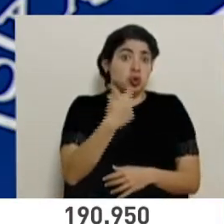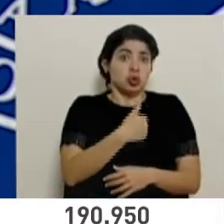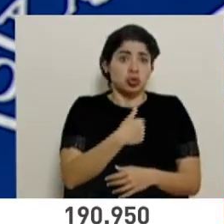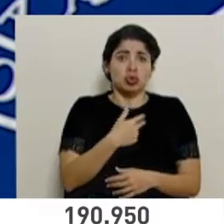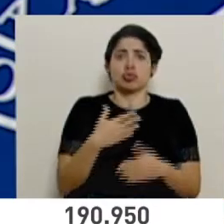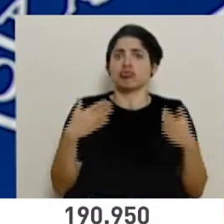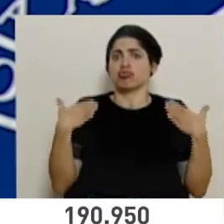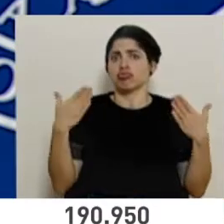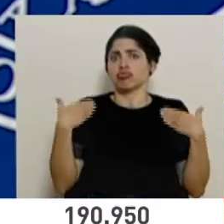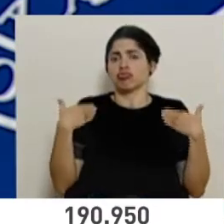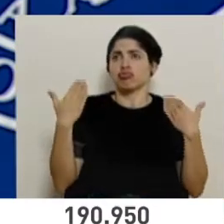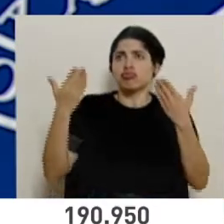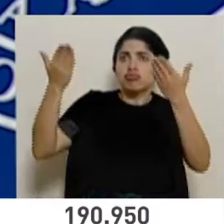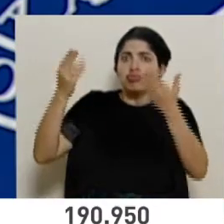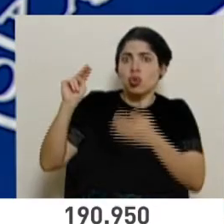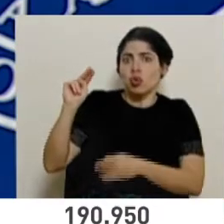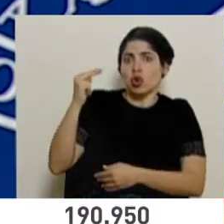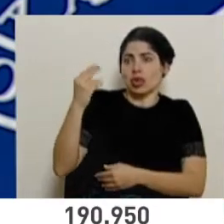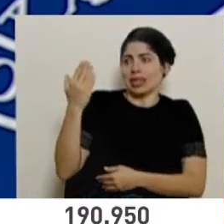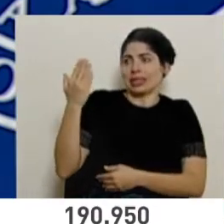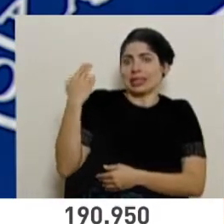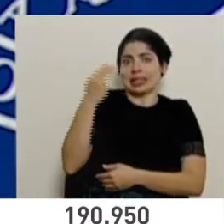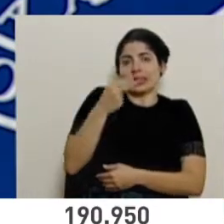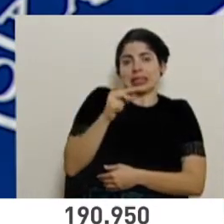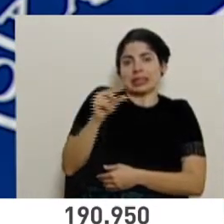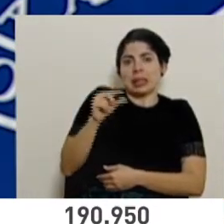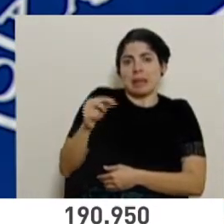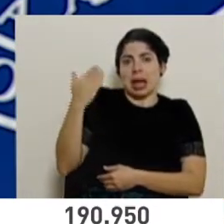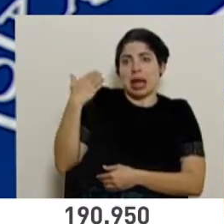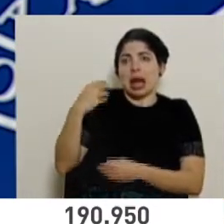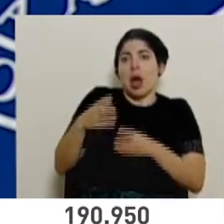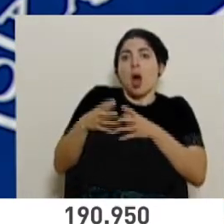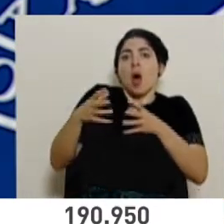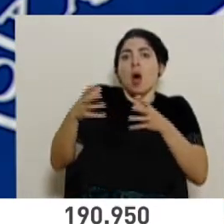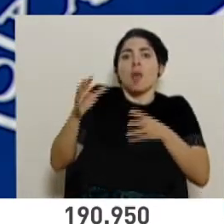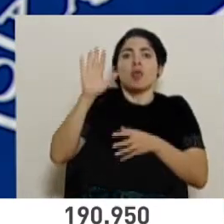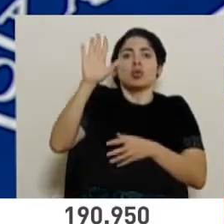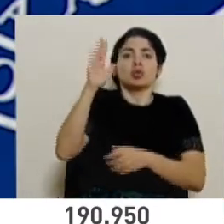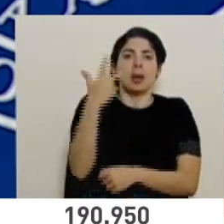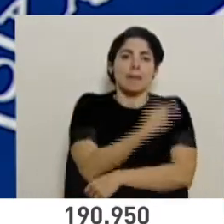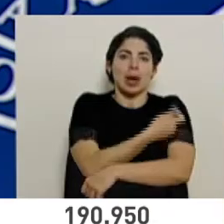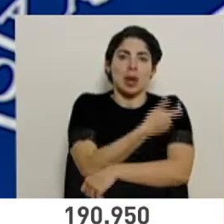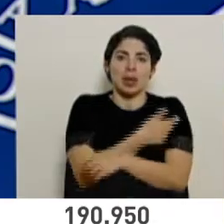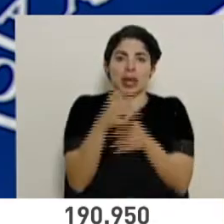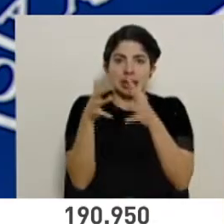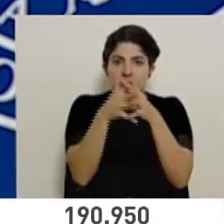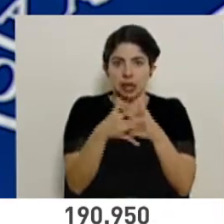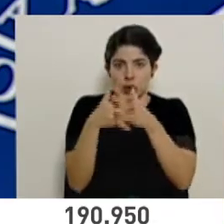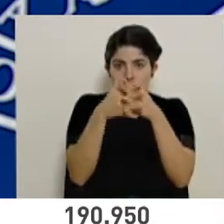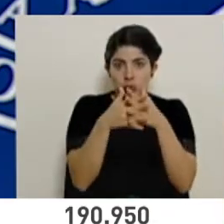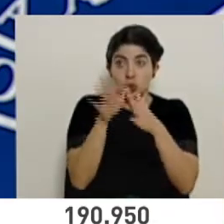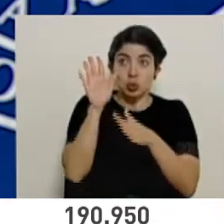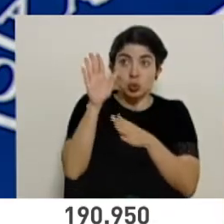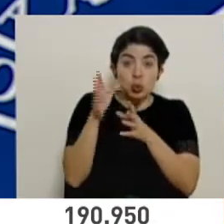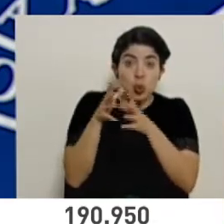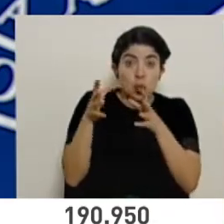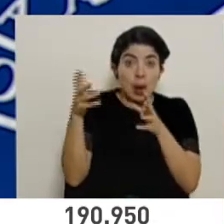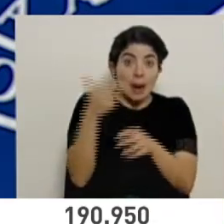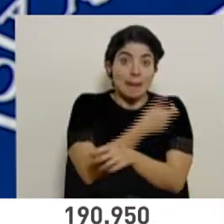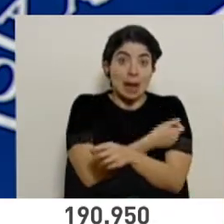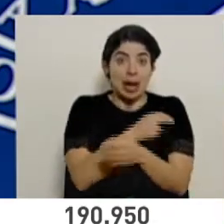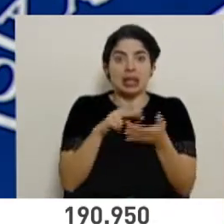con mucha felicidad la noticia hace un par de semanas de un aumento del proceso de vacunación en Estados Unidos. Eso